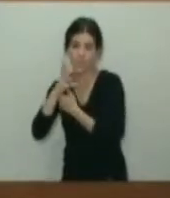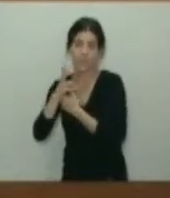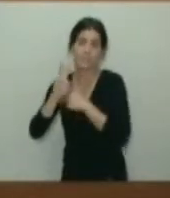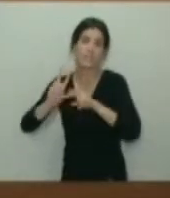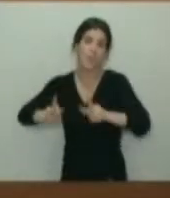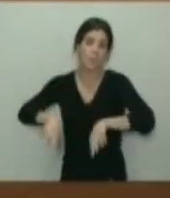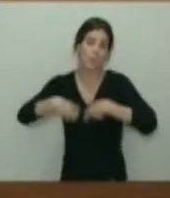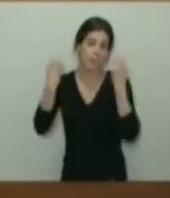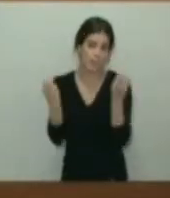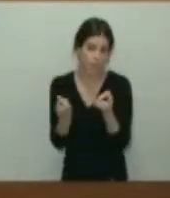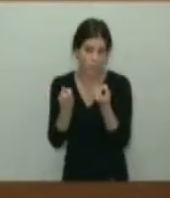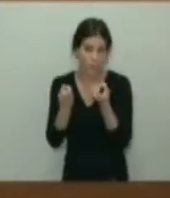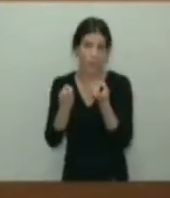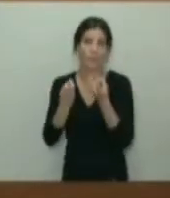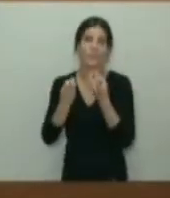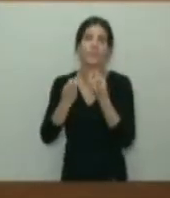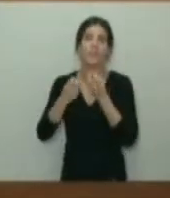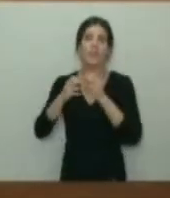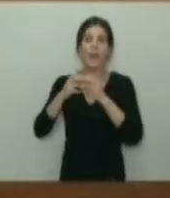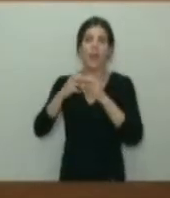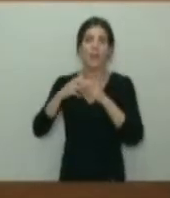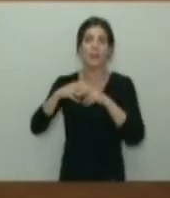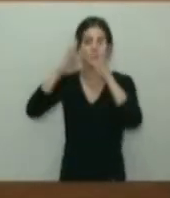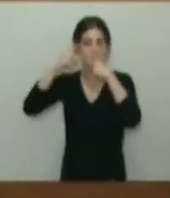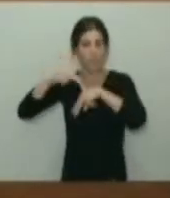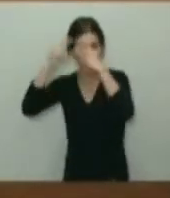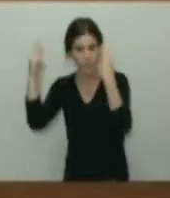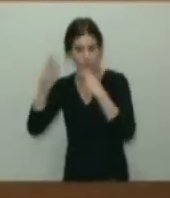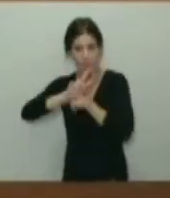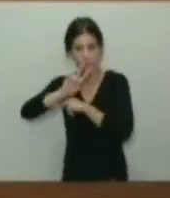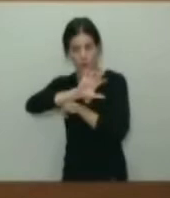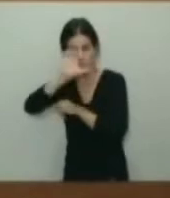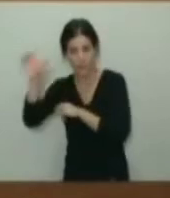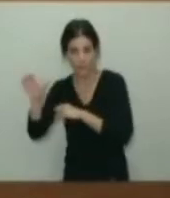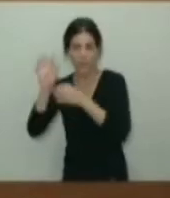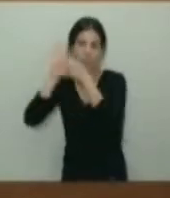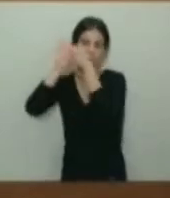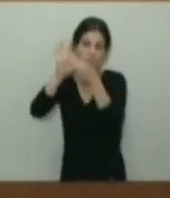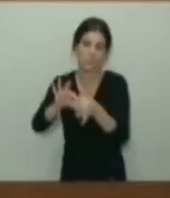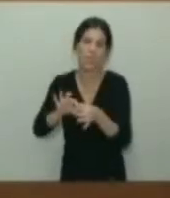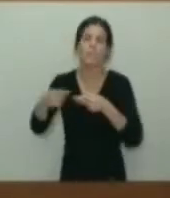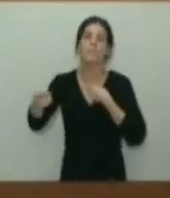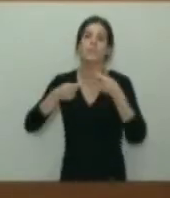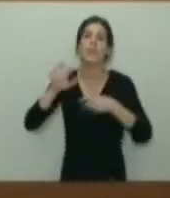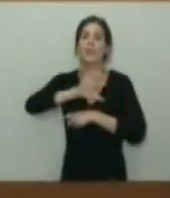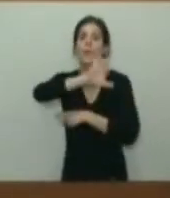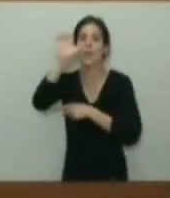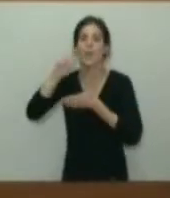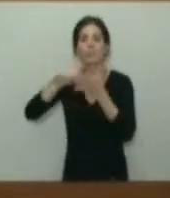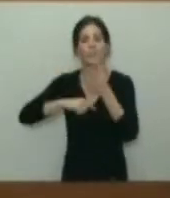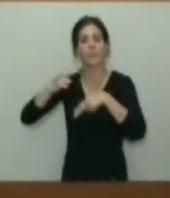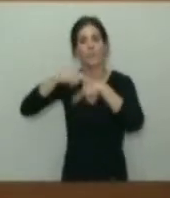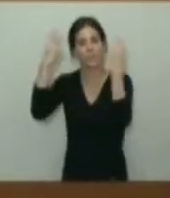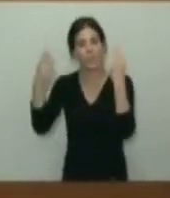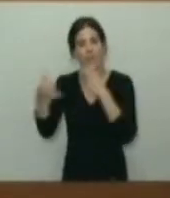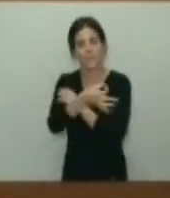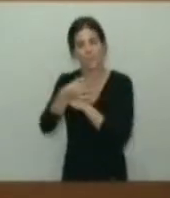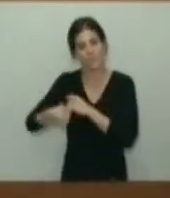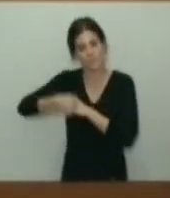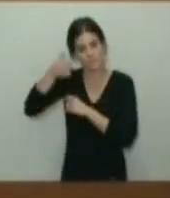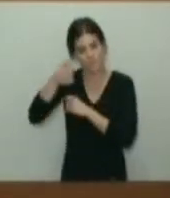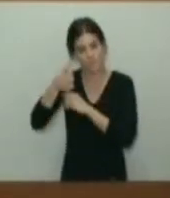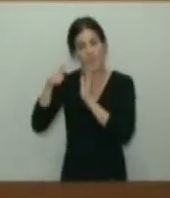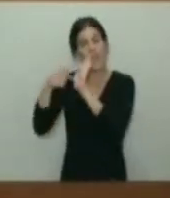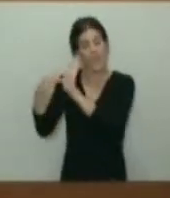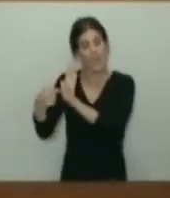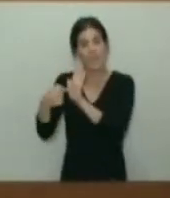la modernización pública de la Unión Europea hacia un mercado europeo de la contratación pública más eficiente. Y en esa nueva directiva, propuesta